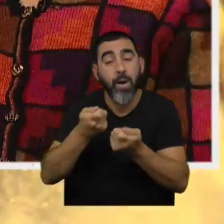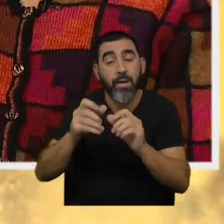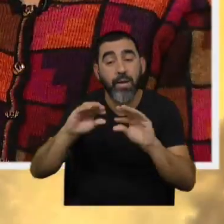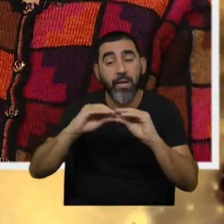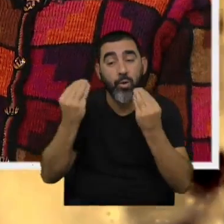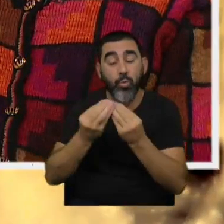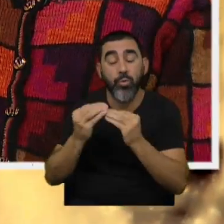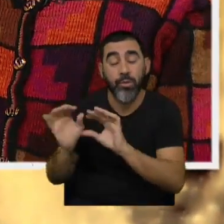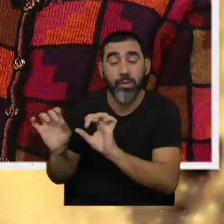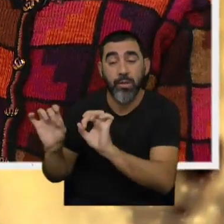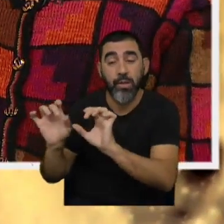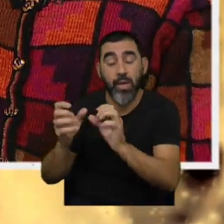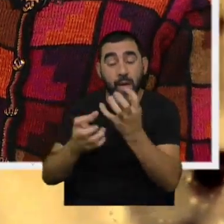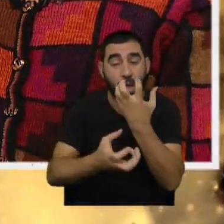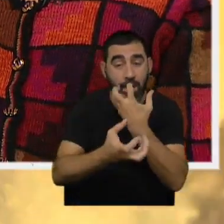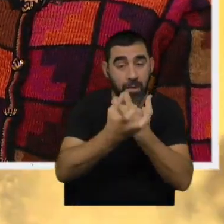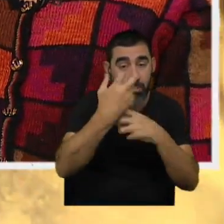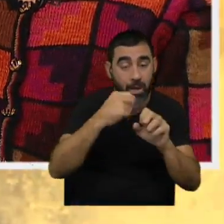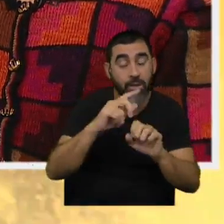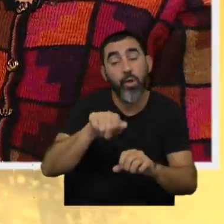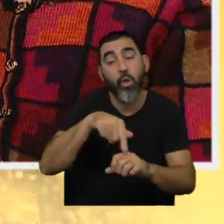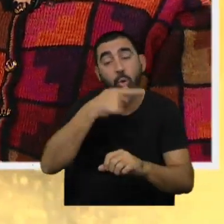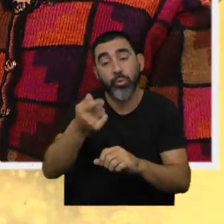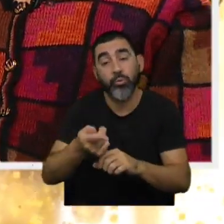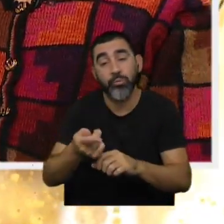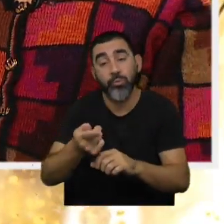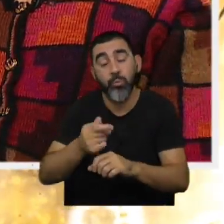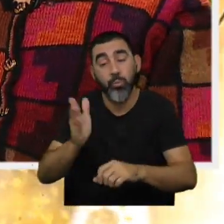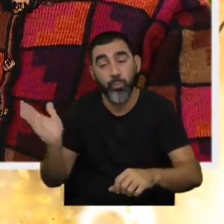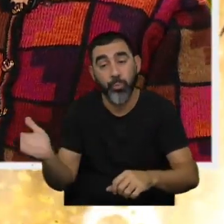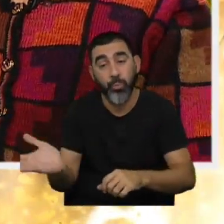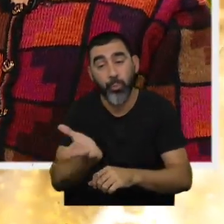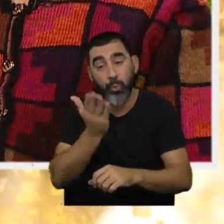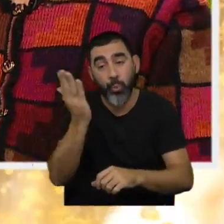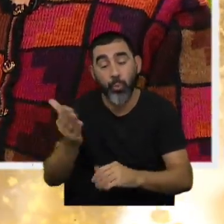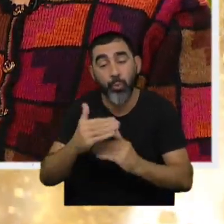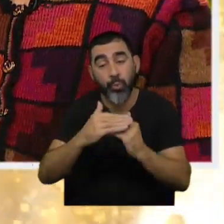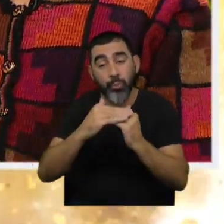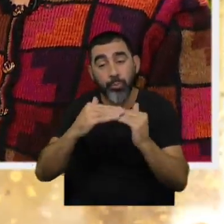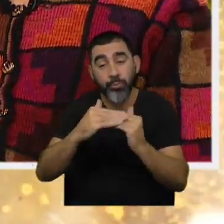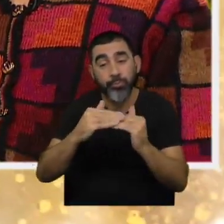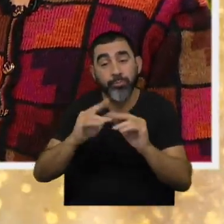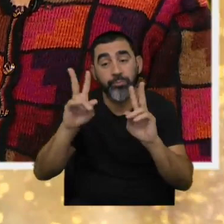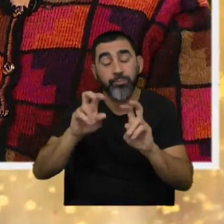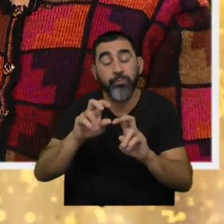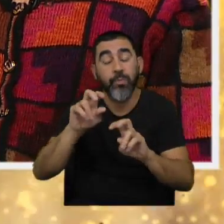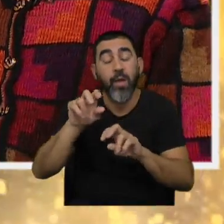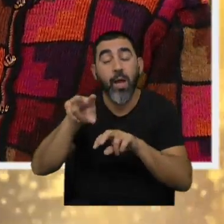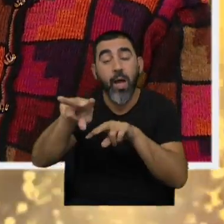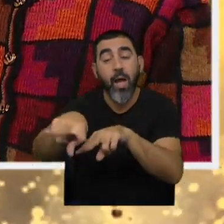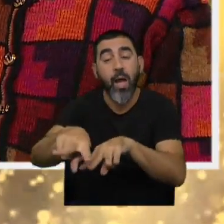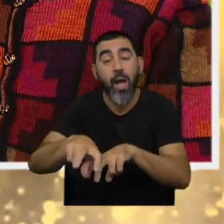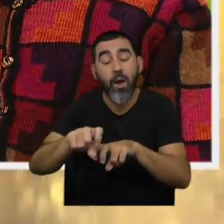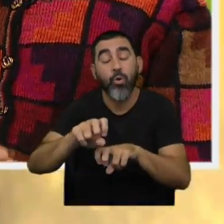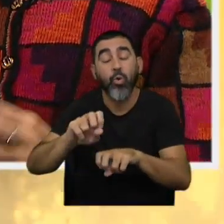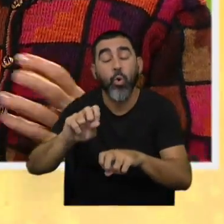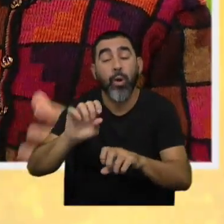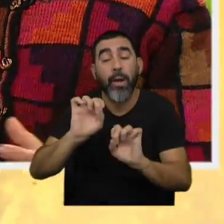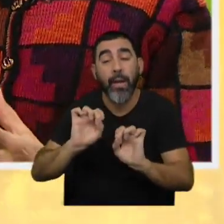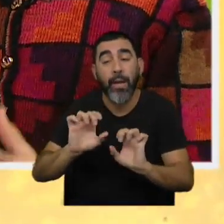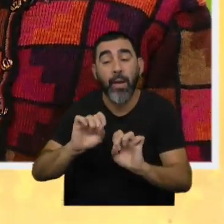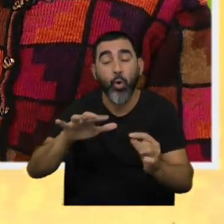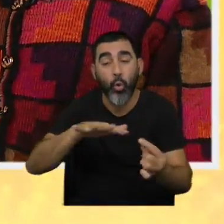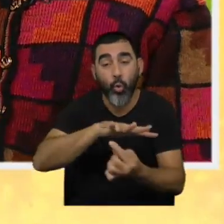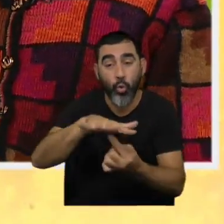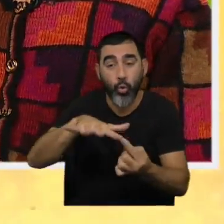plagas y otro todo lo que tiene que ver con la producción basada en los principios de agroecología. Y en cualquiera de